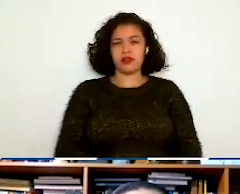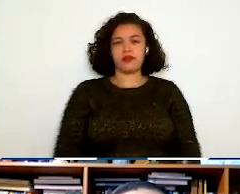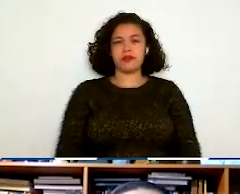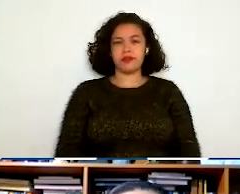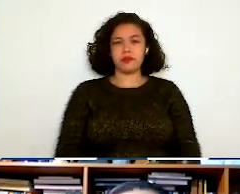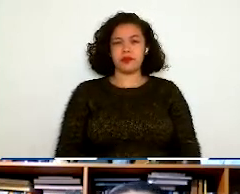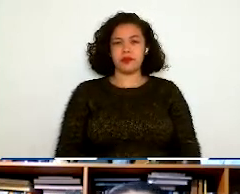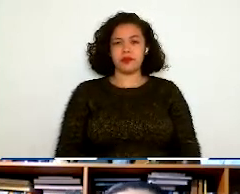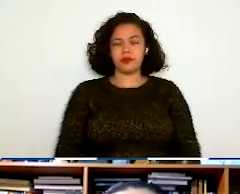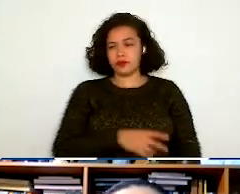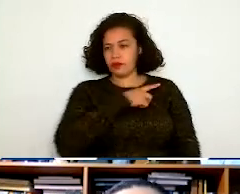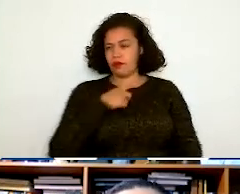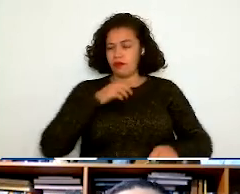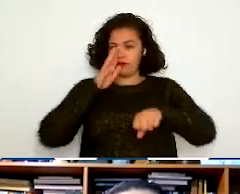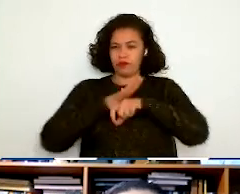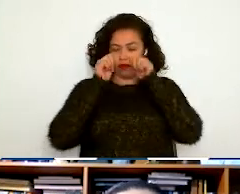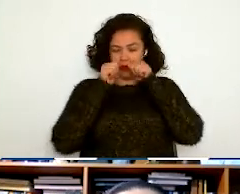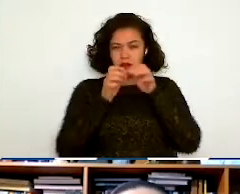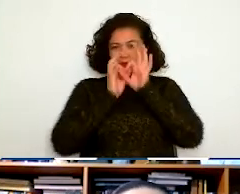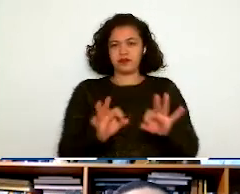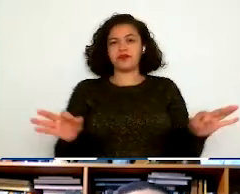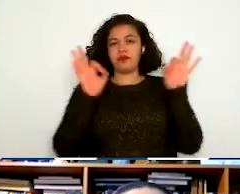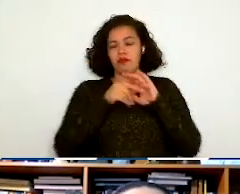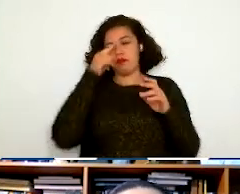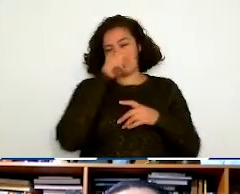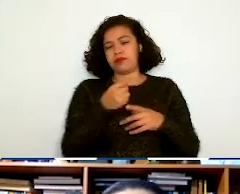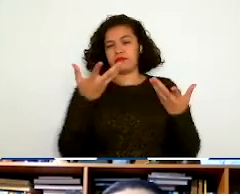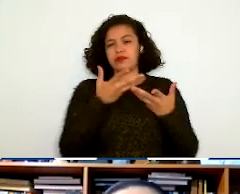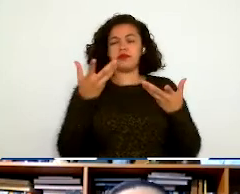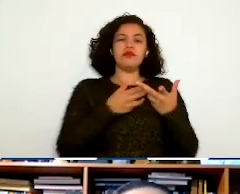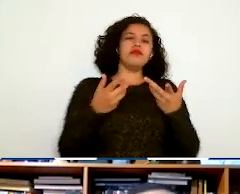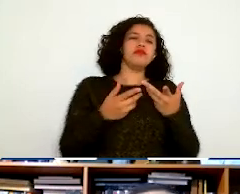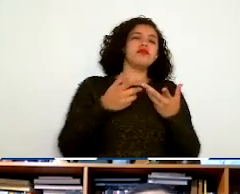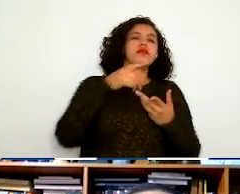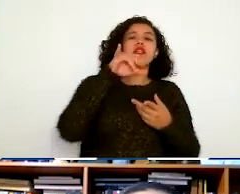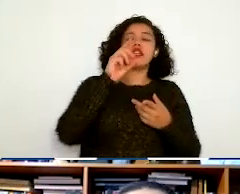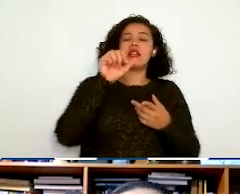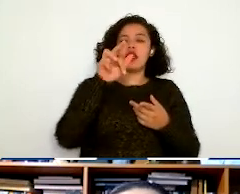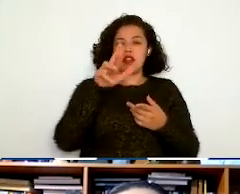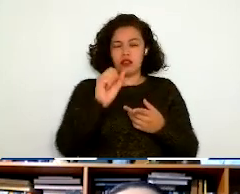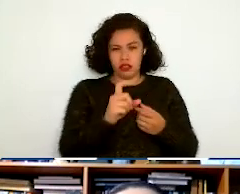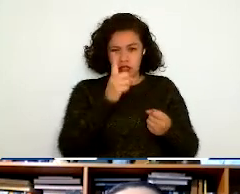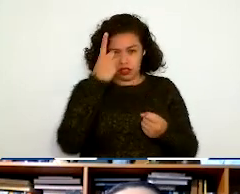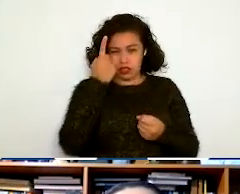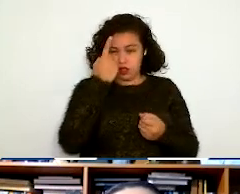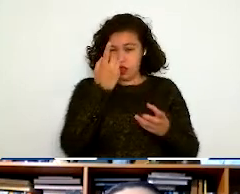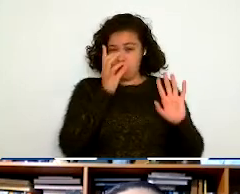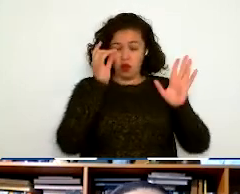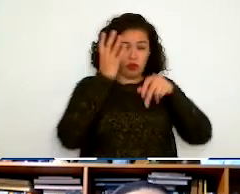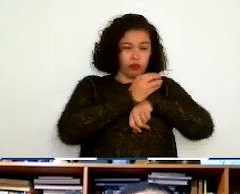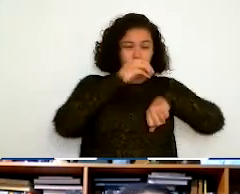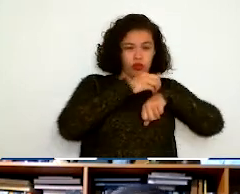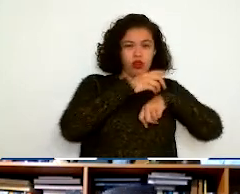poner mayor énfasis en esto, en diseñar realmente criterios, indicadores que no solamente se queden en un